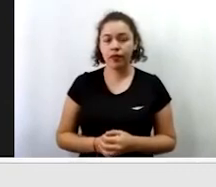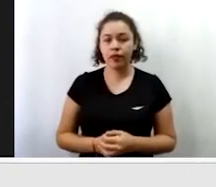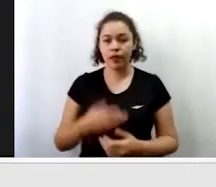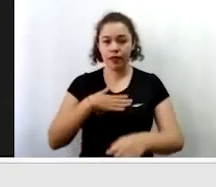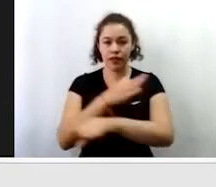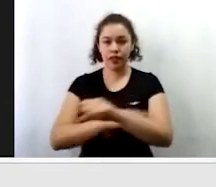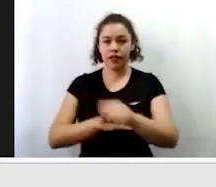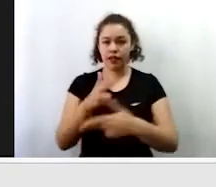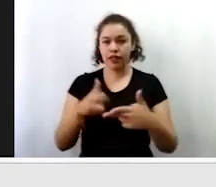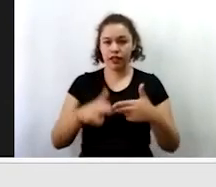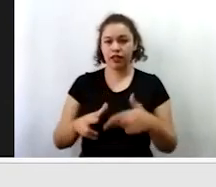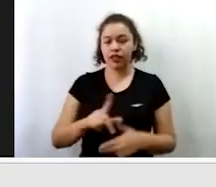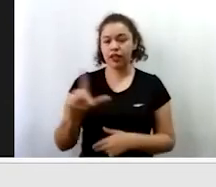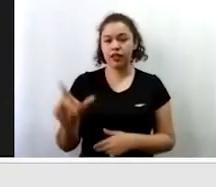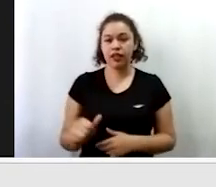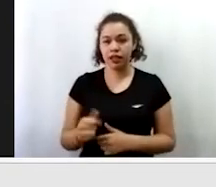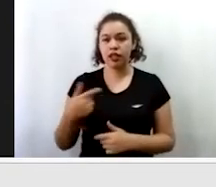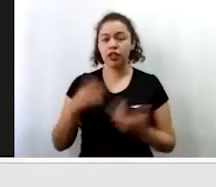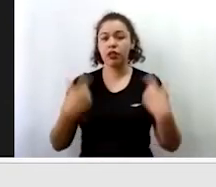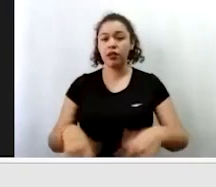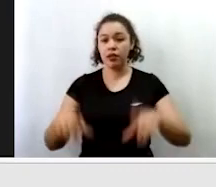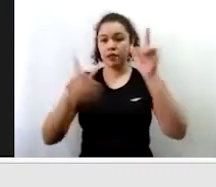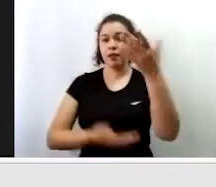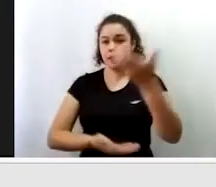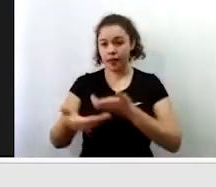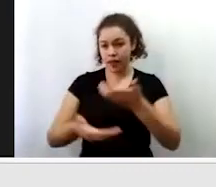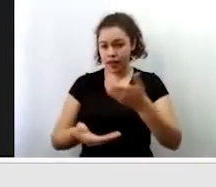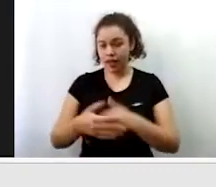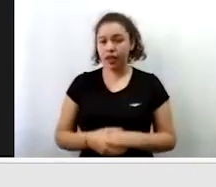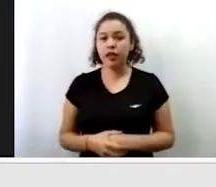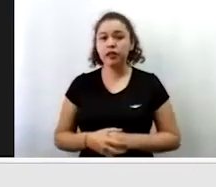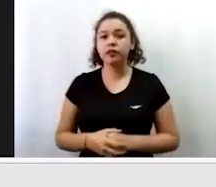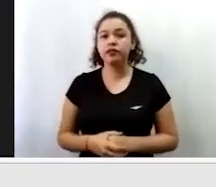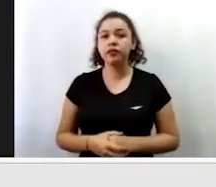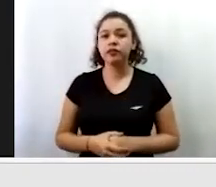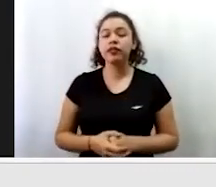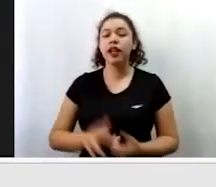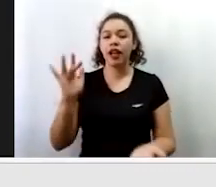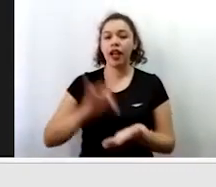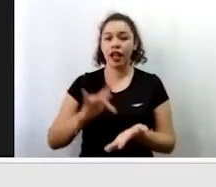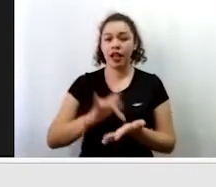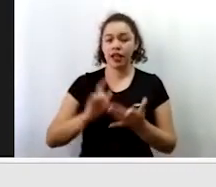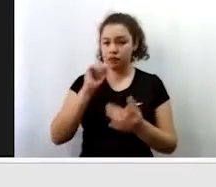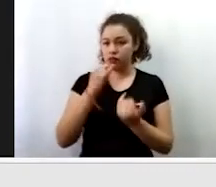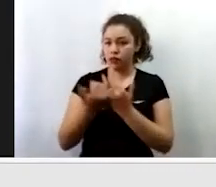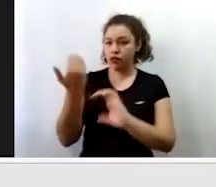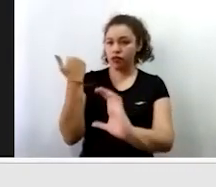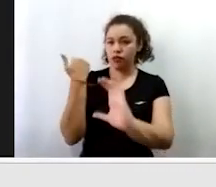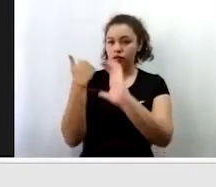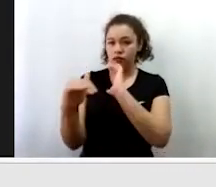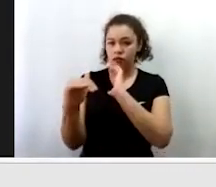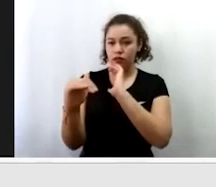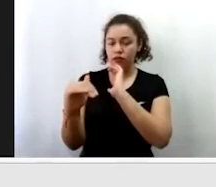luego. Voy a permitir compartir la pantalla. Este agradecimiento también se le va a hacer llegar por medio del correo,